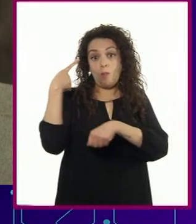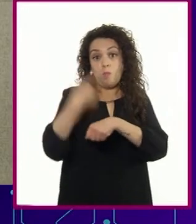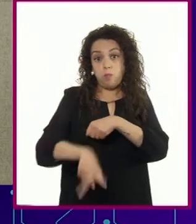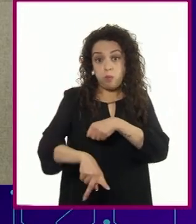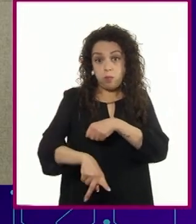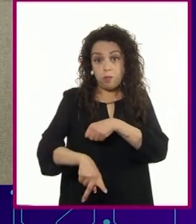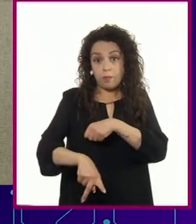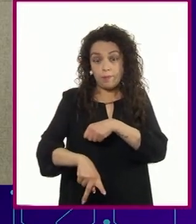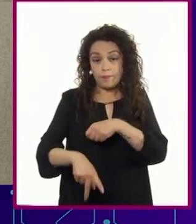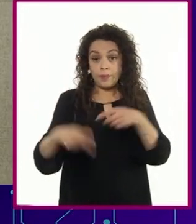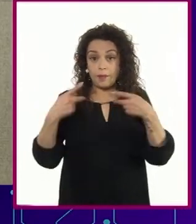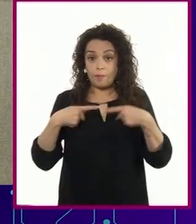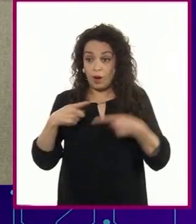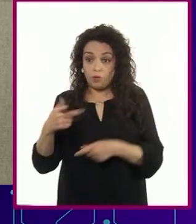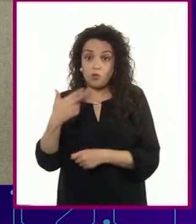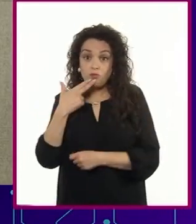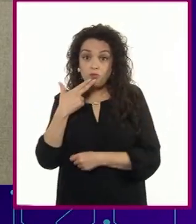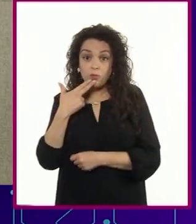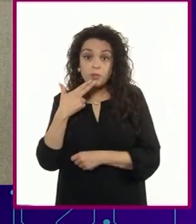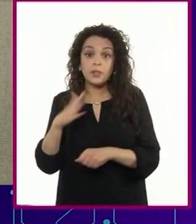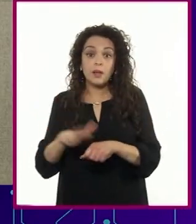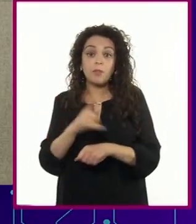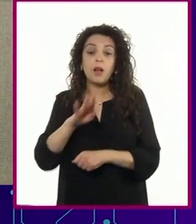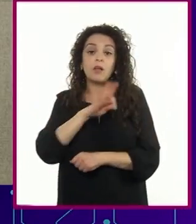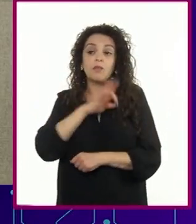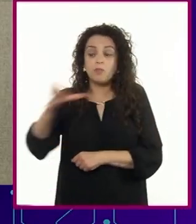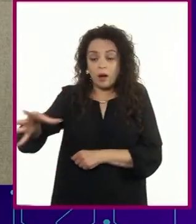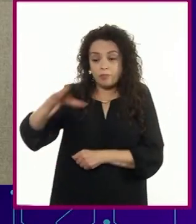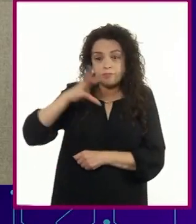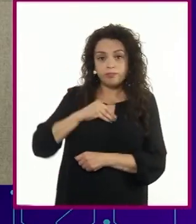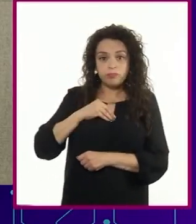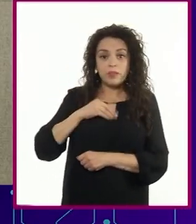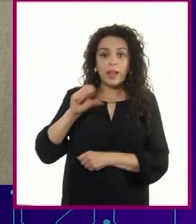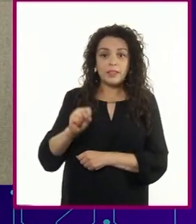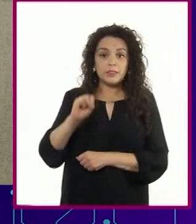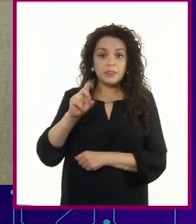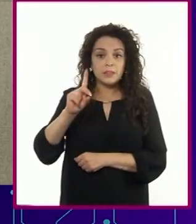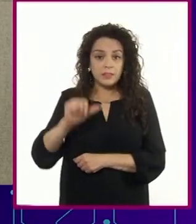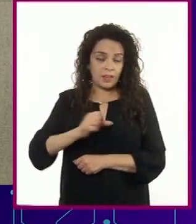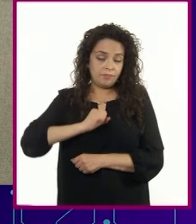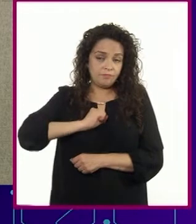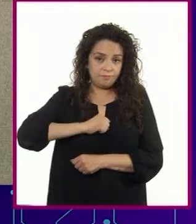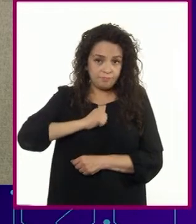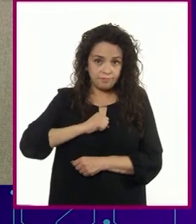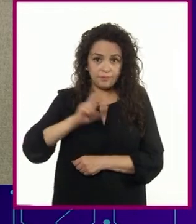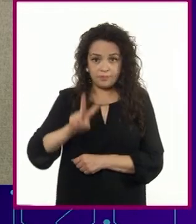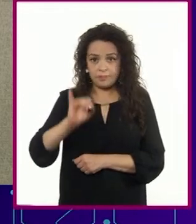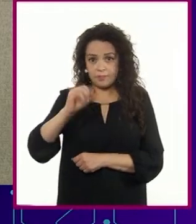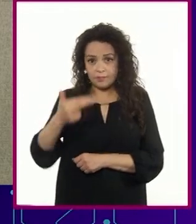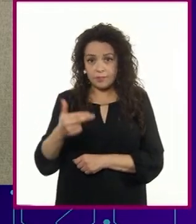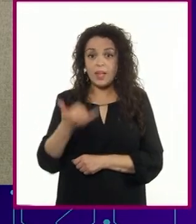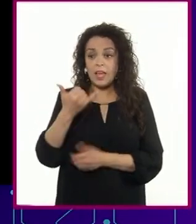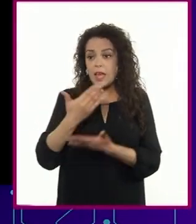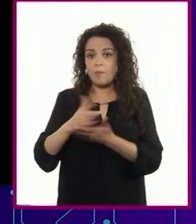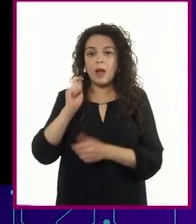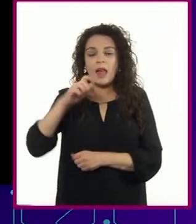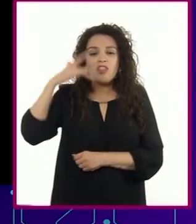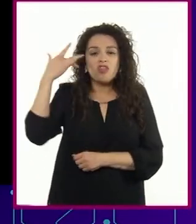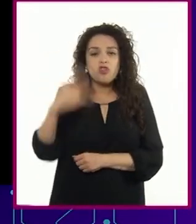consume, quien se enfrenta al peligro de contraer SIDA o alguna otra infección, además del dolor de la adicción.